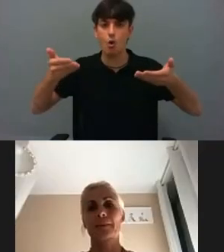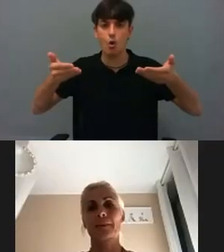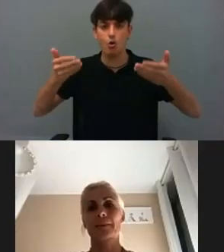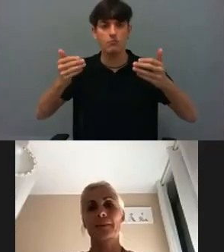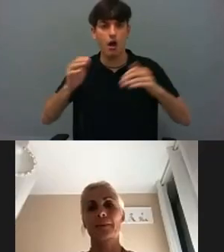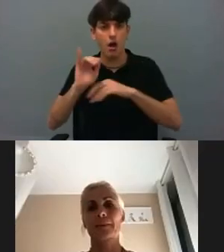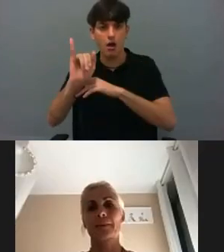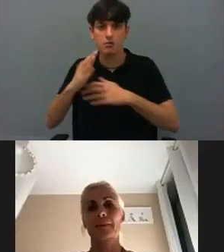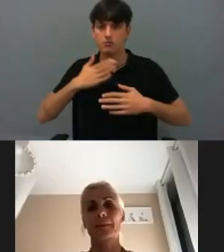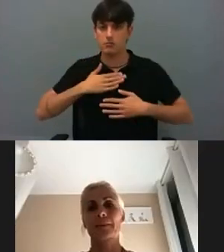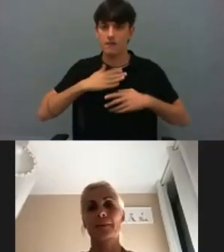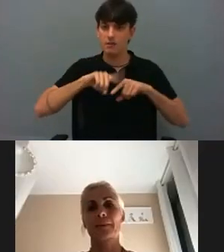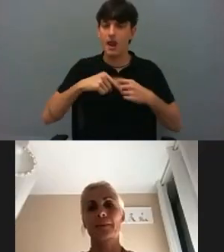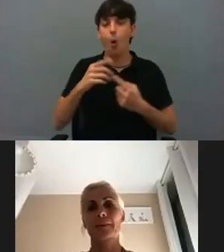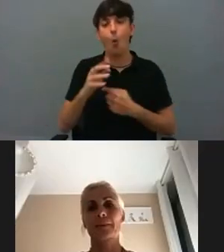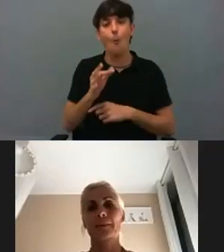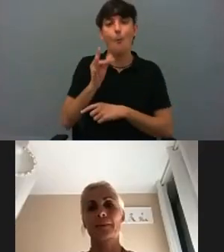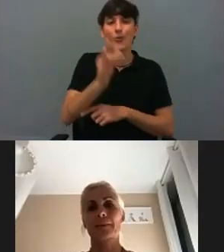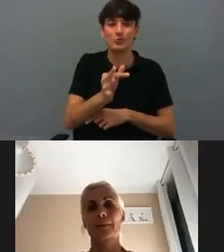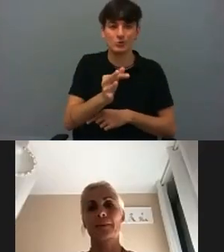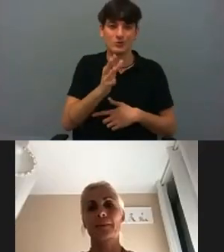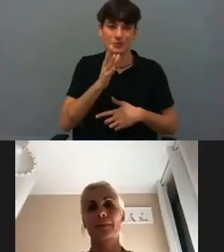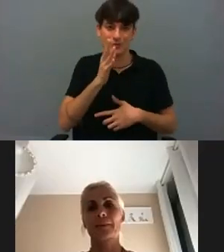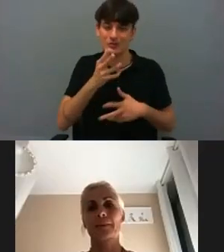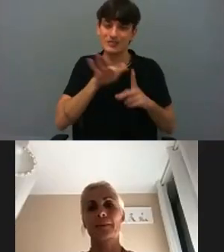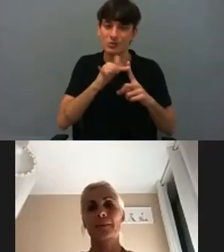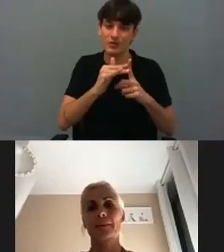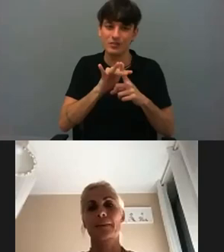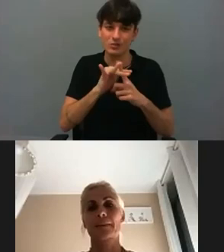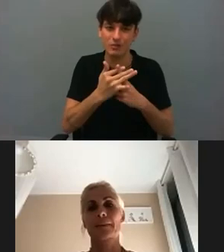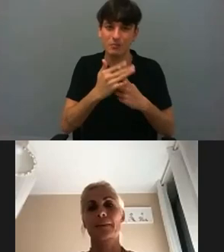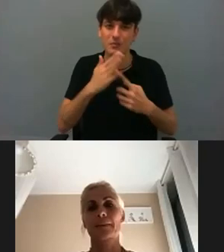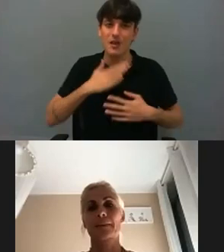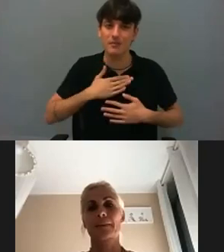plus, pues que esa situación que yo tenía también la